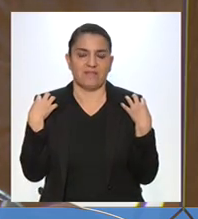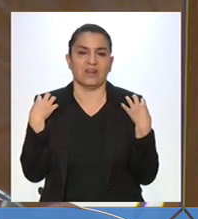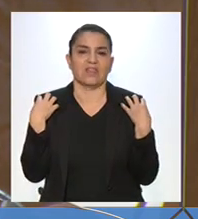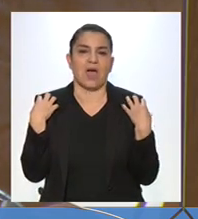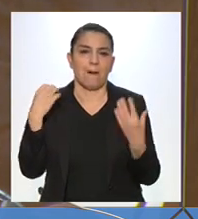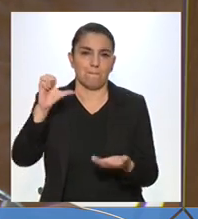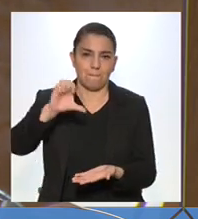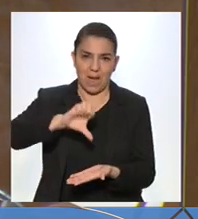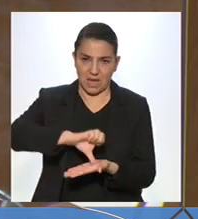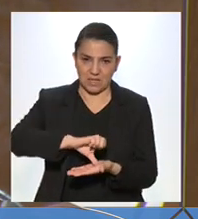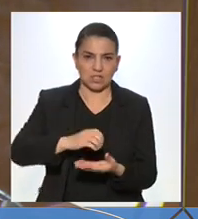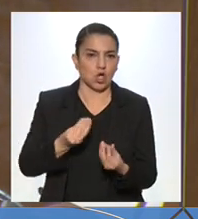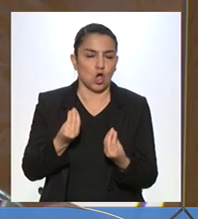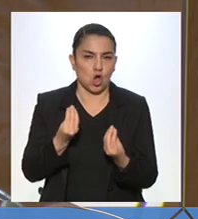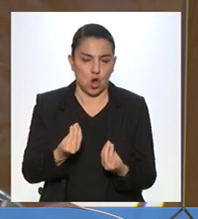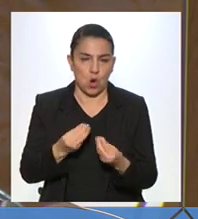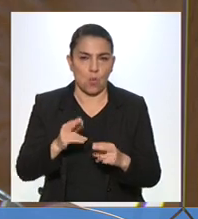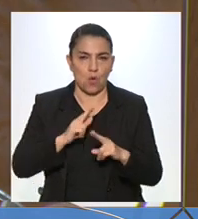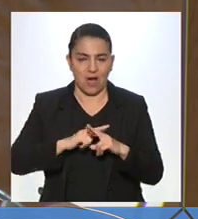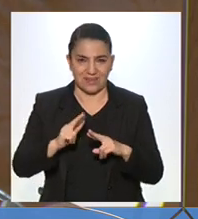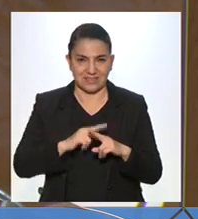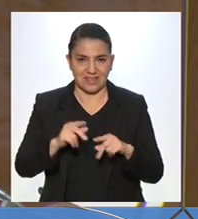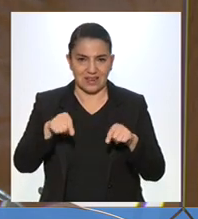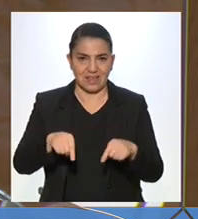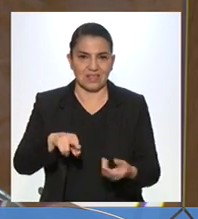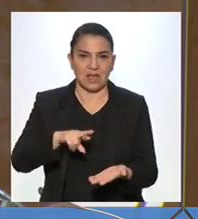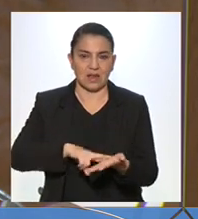de llevar adelante cómo, dentro de esta realidad,